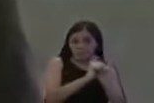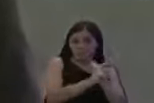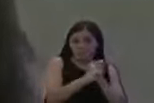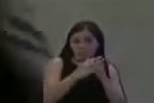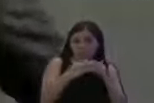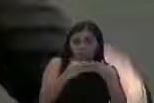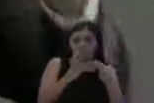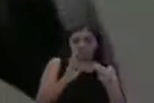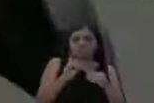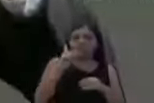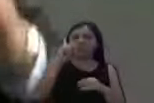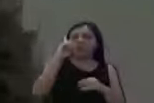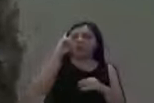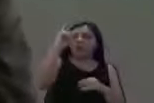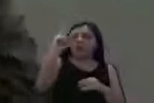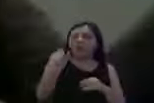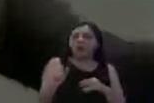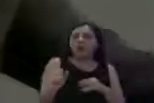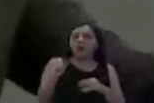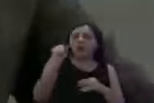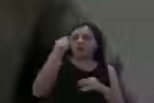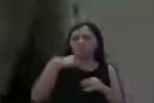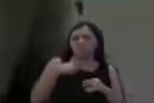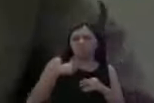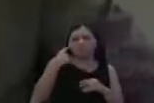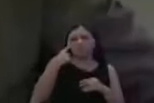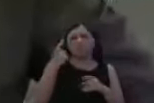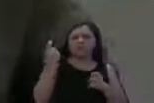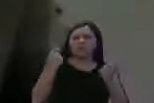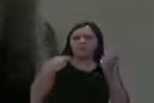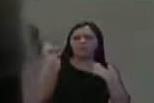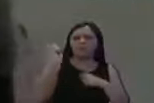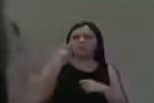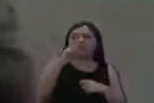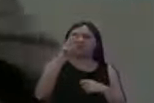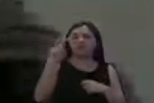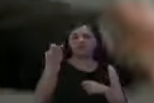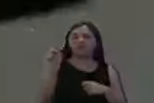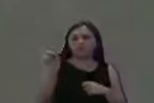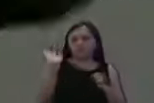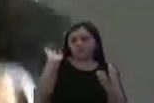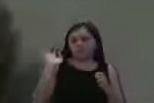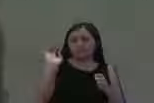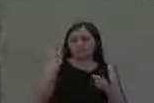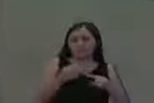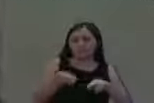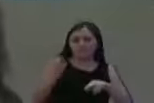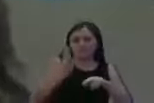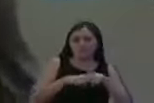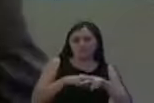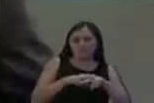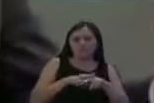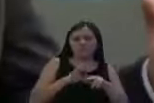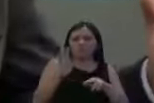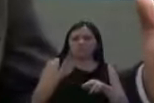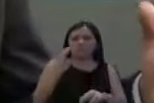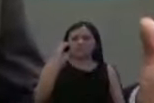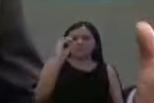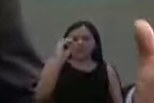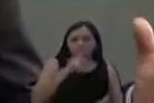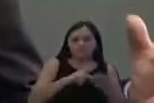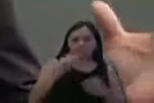valía cero menos de lo que pago actualmente Por qué ah no pero si se aumentó el valor pero se